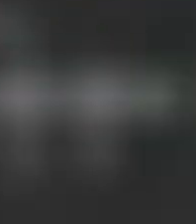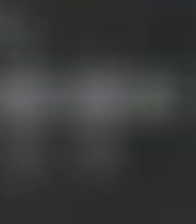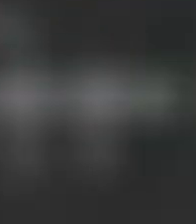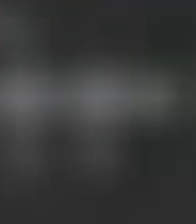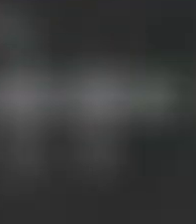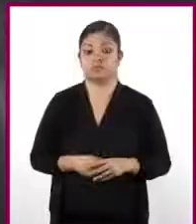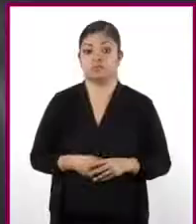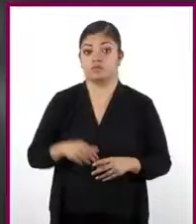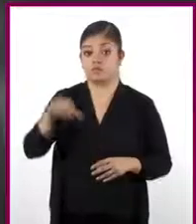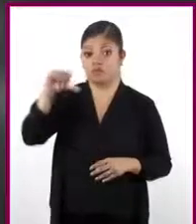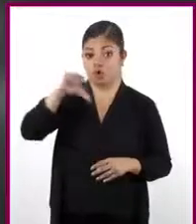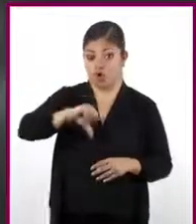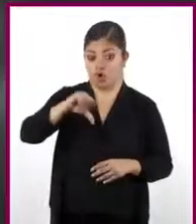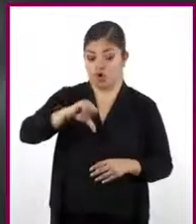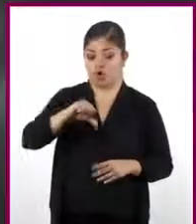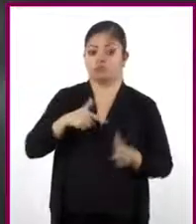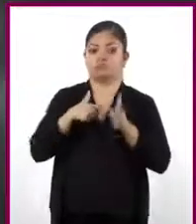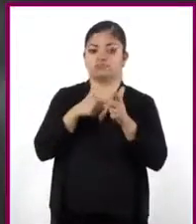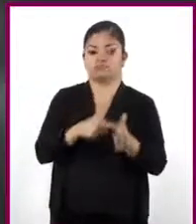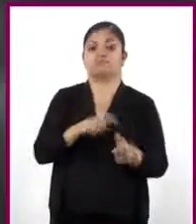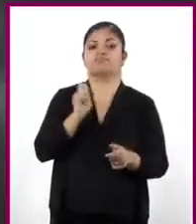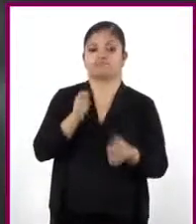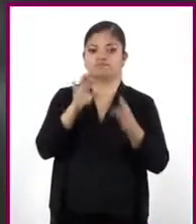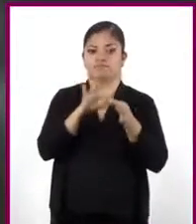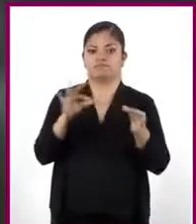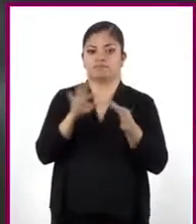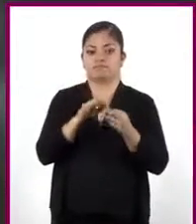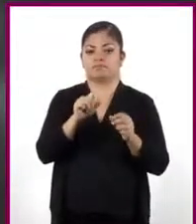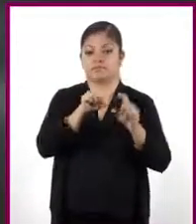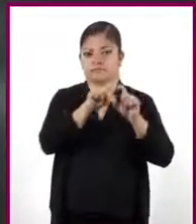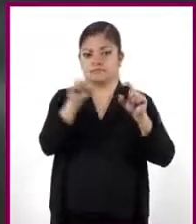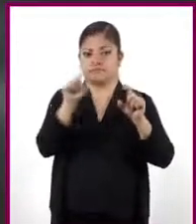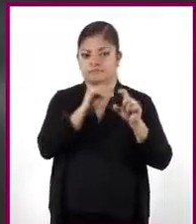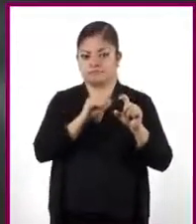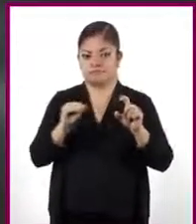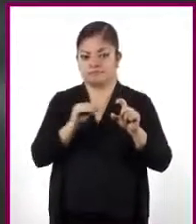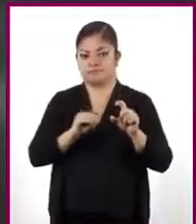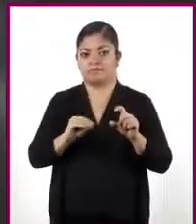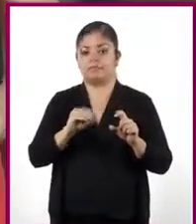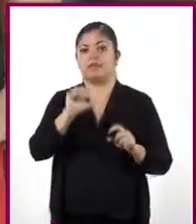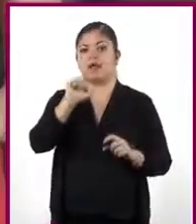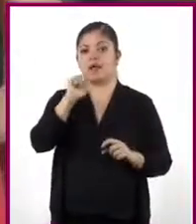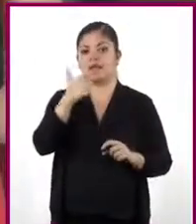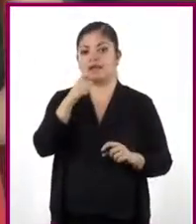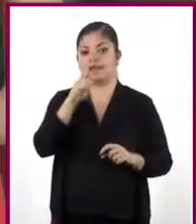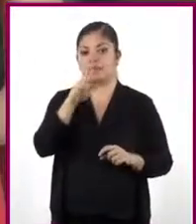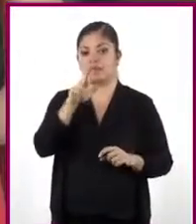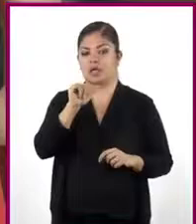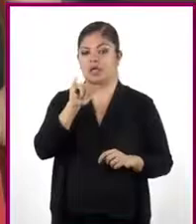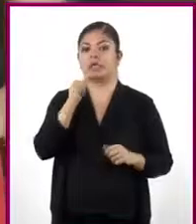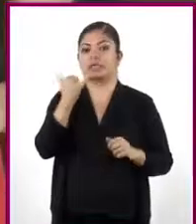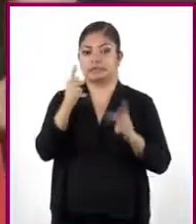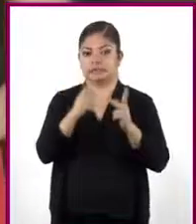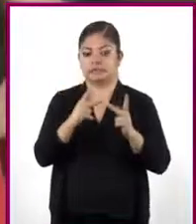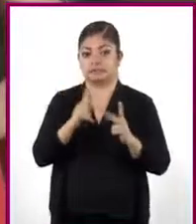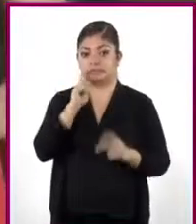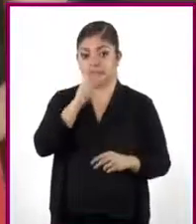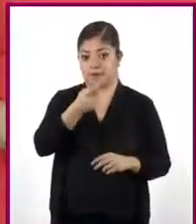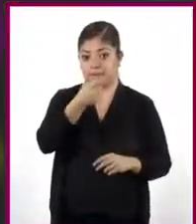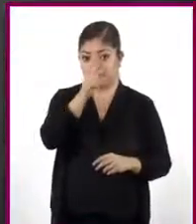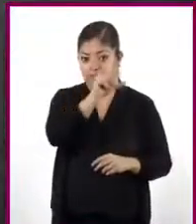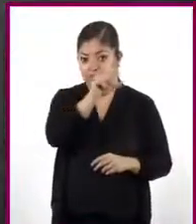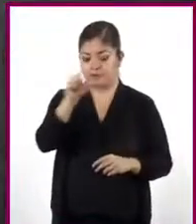Hoy continuaremos hablando sobre las expresiones algebraicas y su equivalencia. Veamos el primer problema.